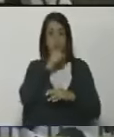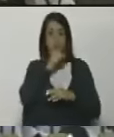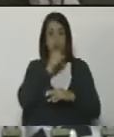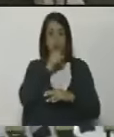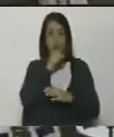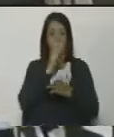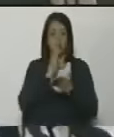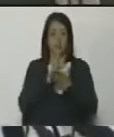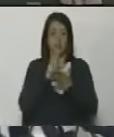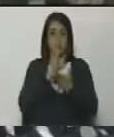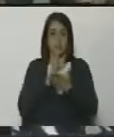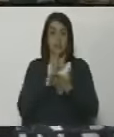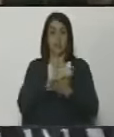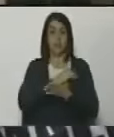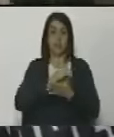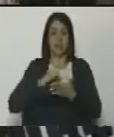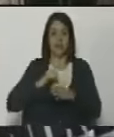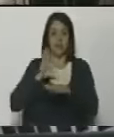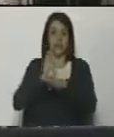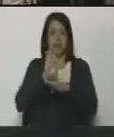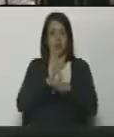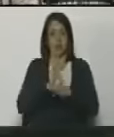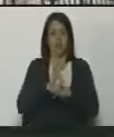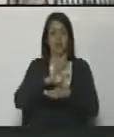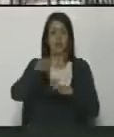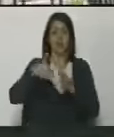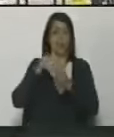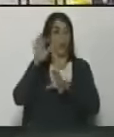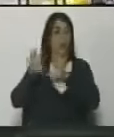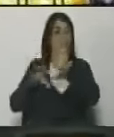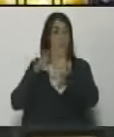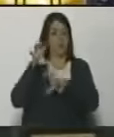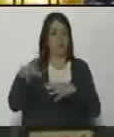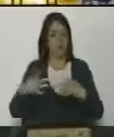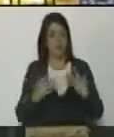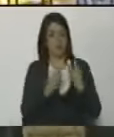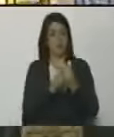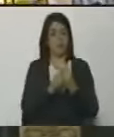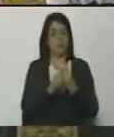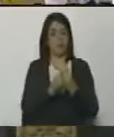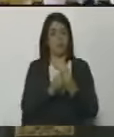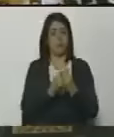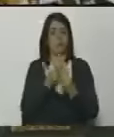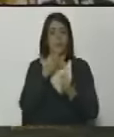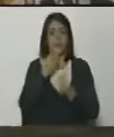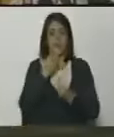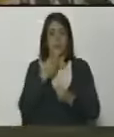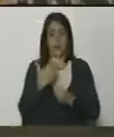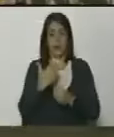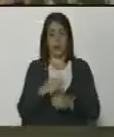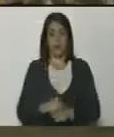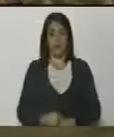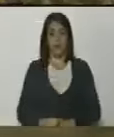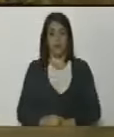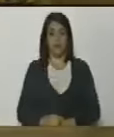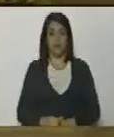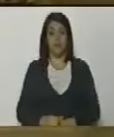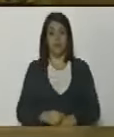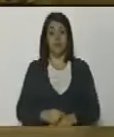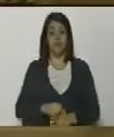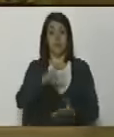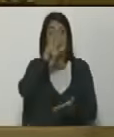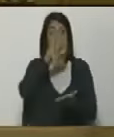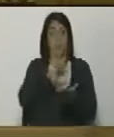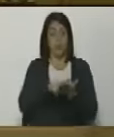quienes también añoran y cuidan y protegen a sus animales de compañía. Vamos a pedir las sanciones